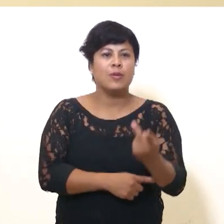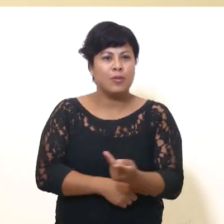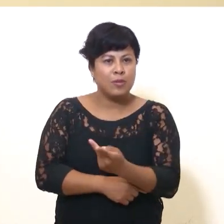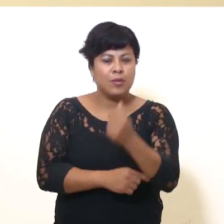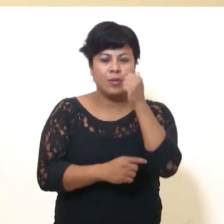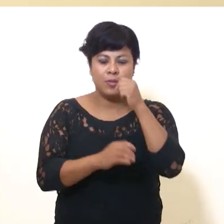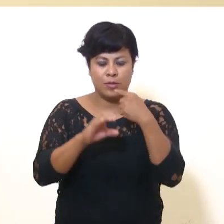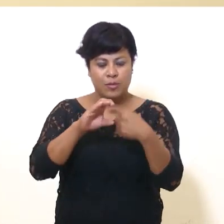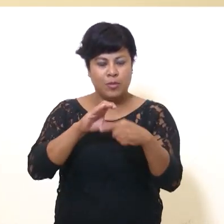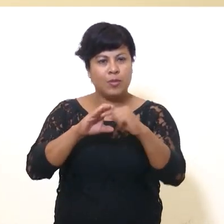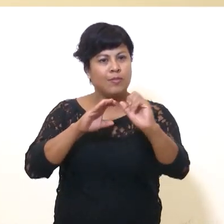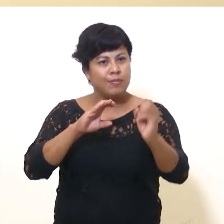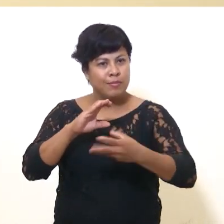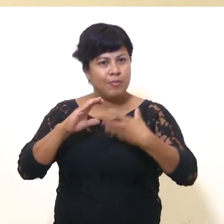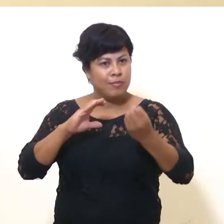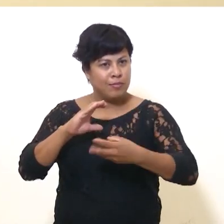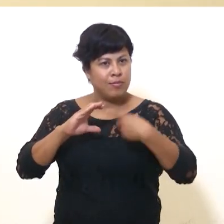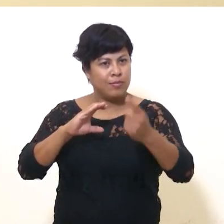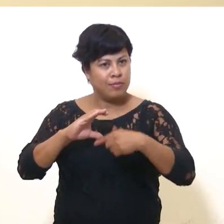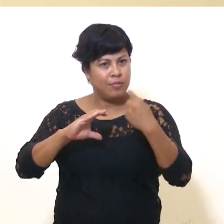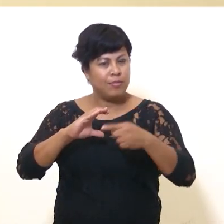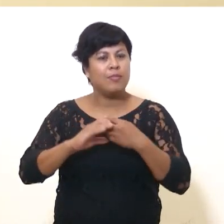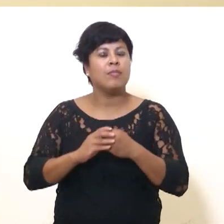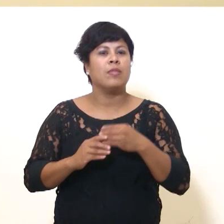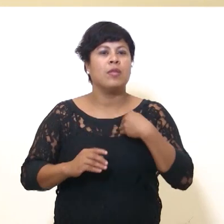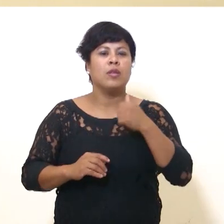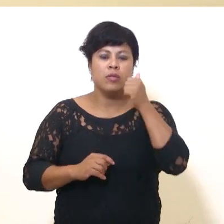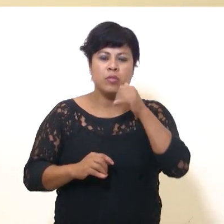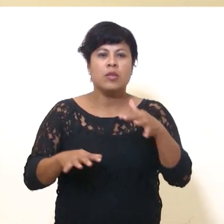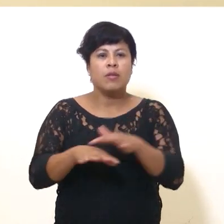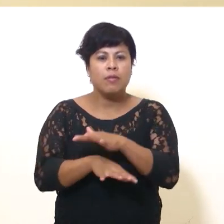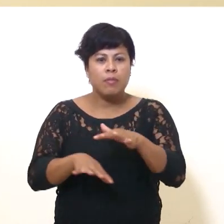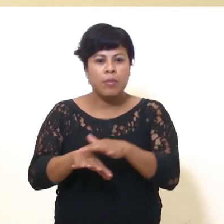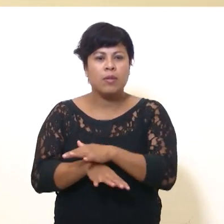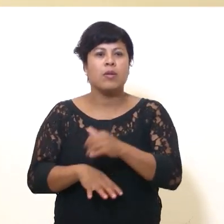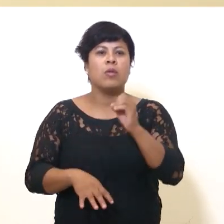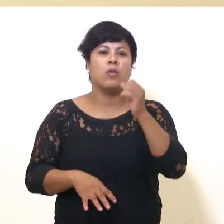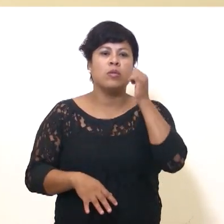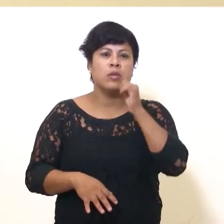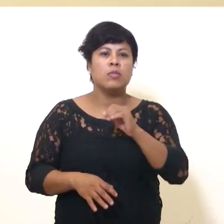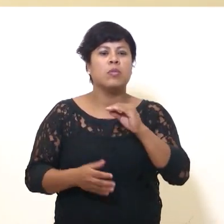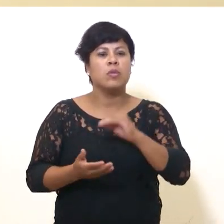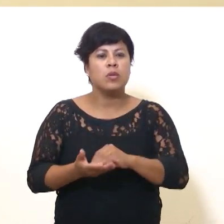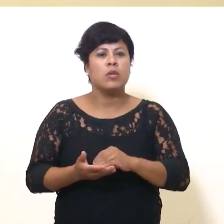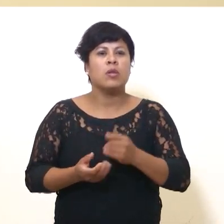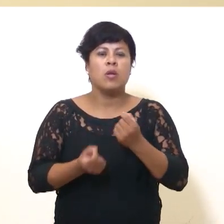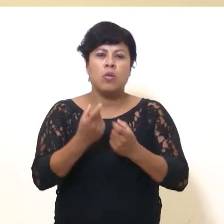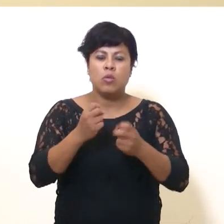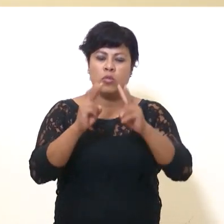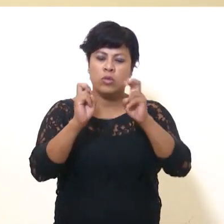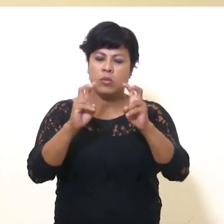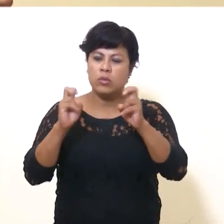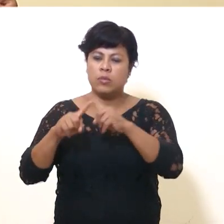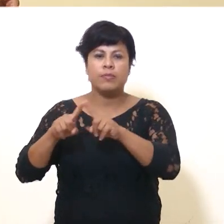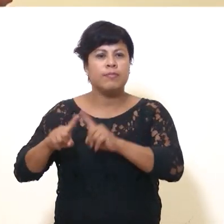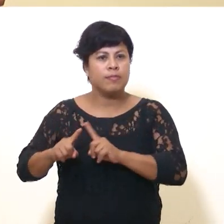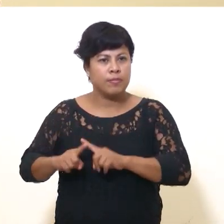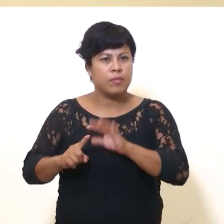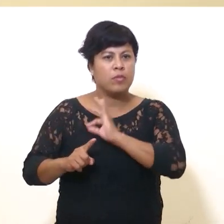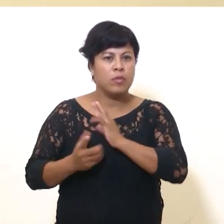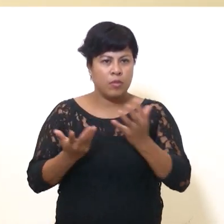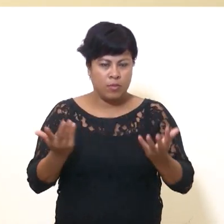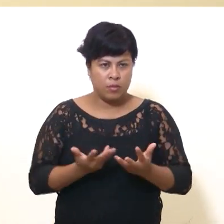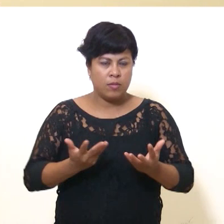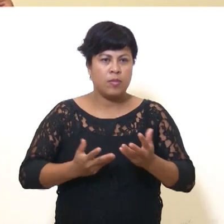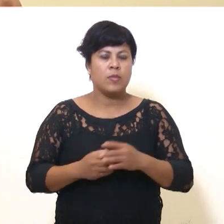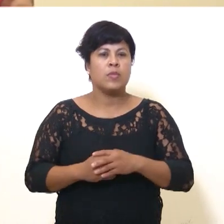esas dudas, a esas preguntas, a esos correos que nos mandan, nosotros podemos ir cambiando o podemos ir reforzando algunos